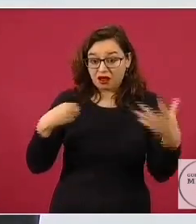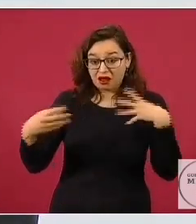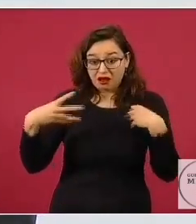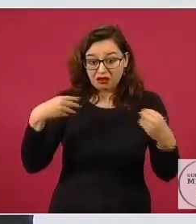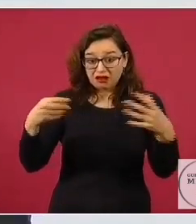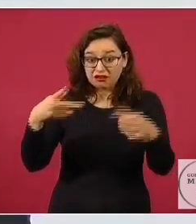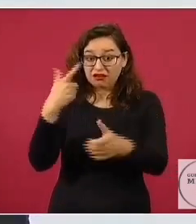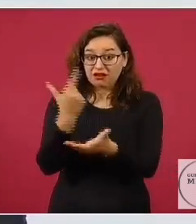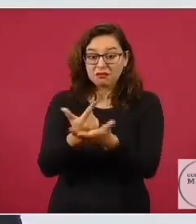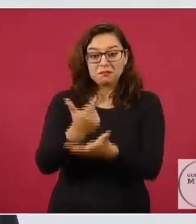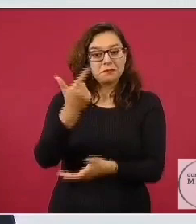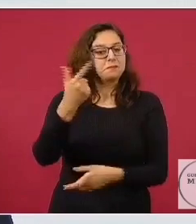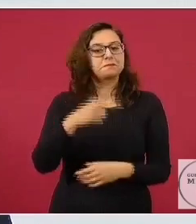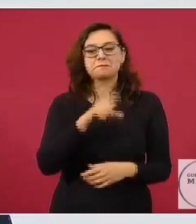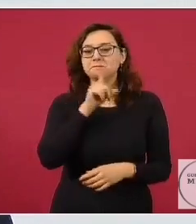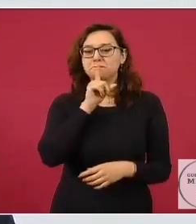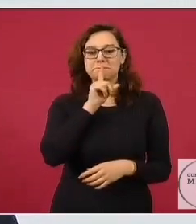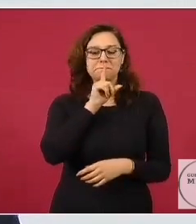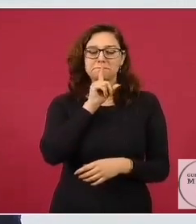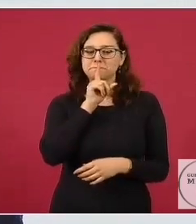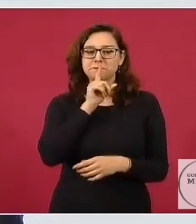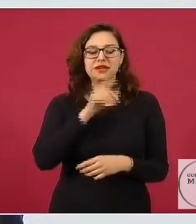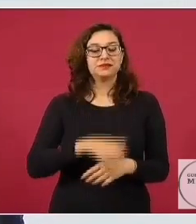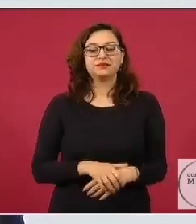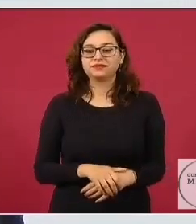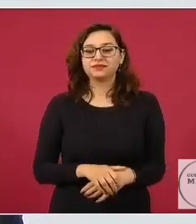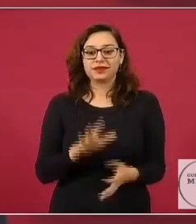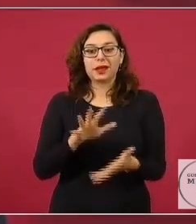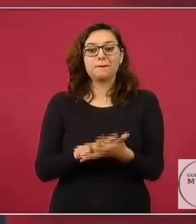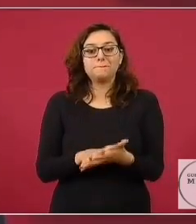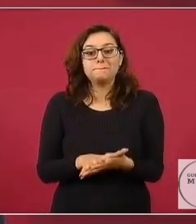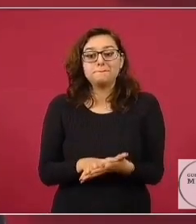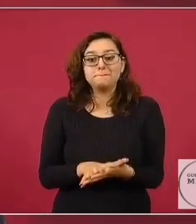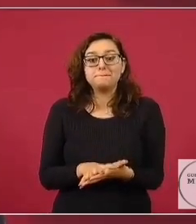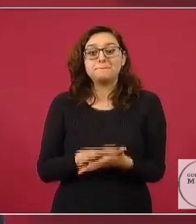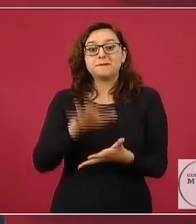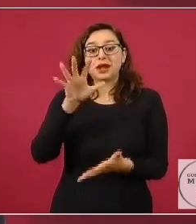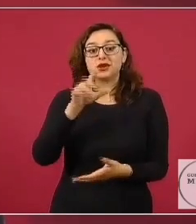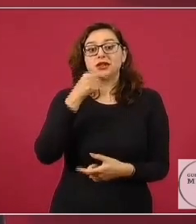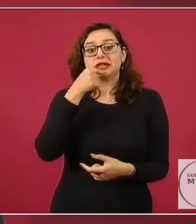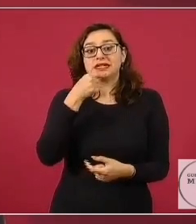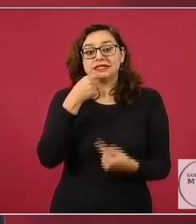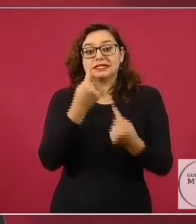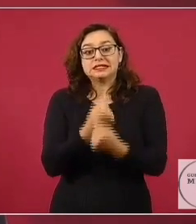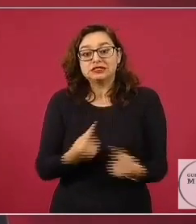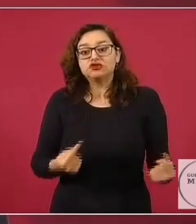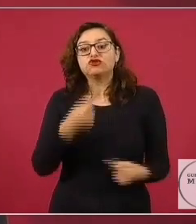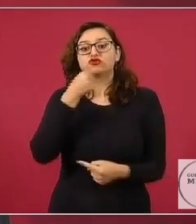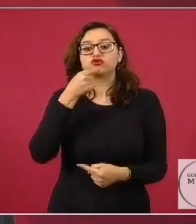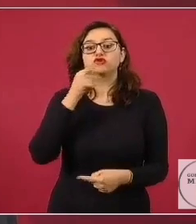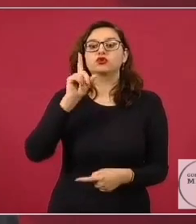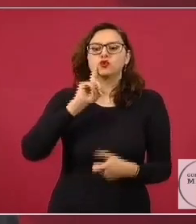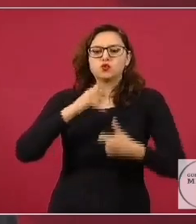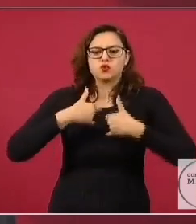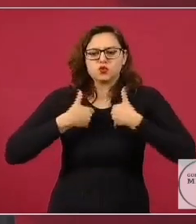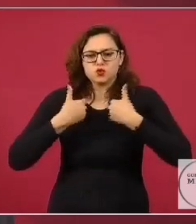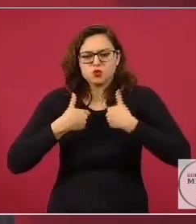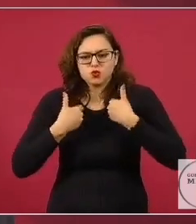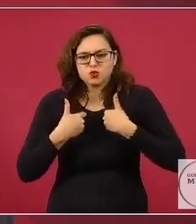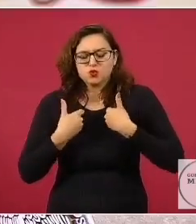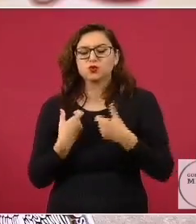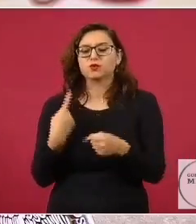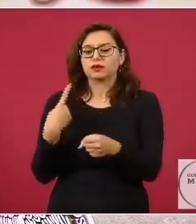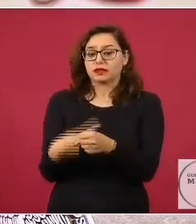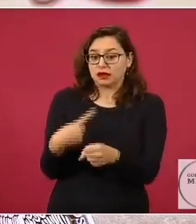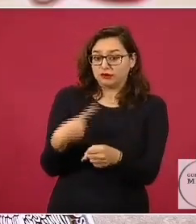contagios. Y en la enorme mayoría, los casos en niños, niñas y adolescentes, no solo ahora con la